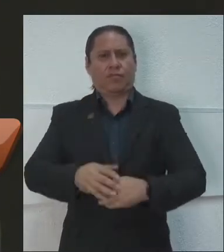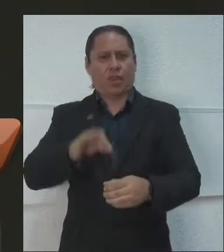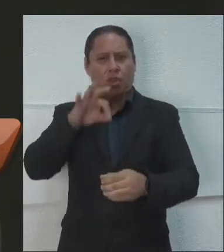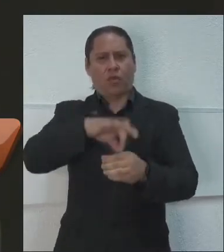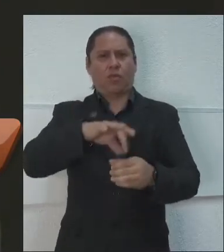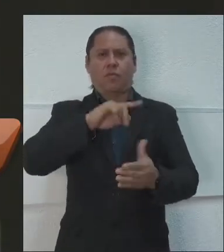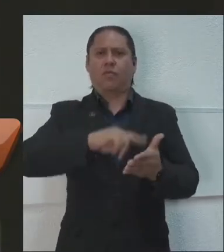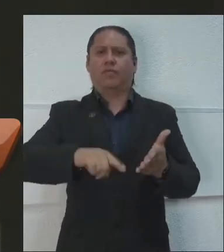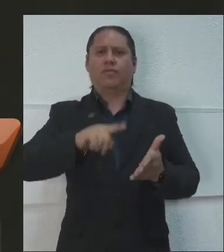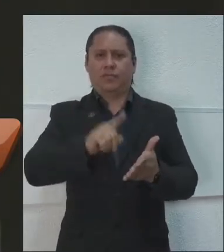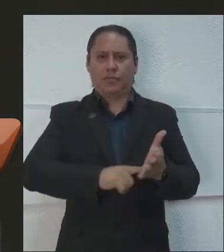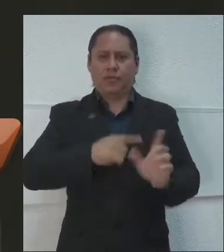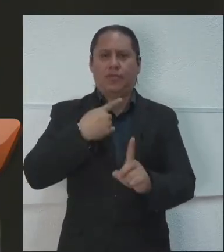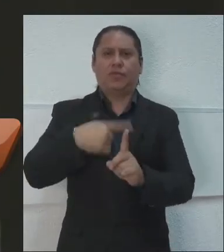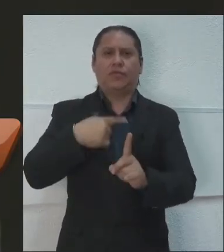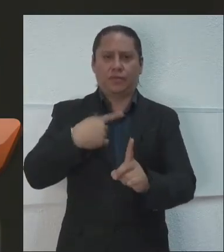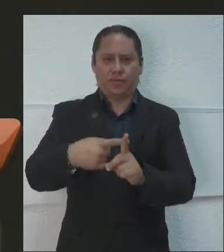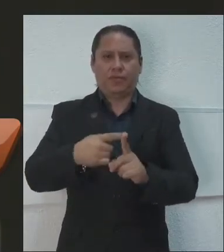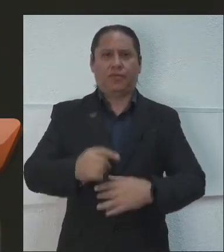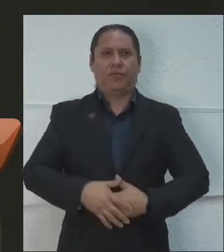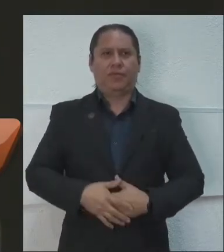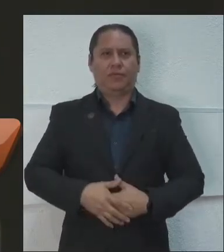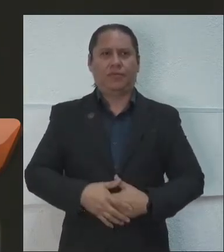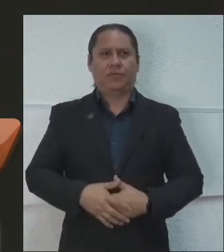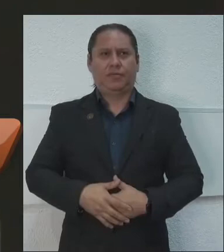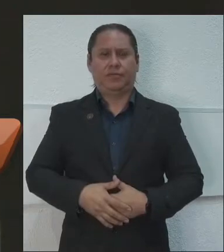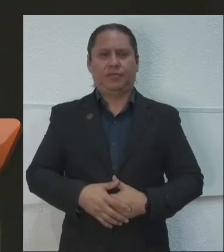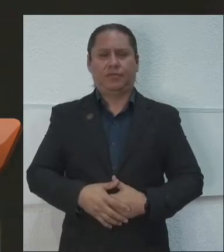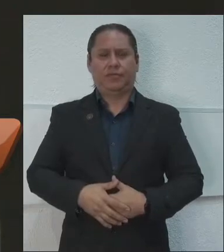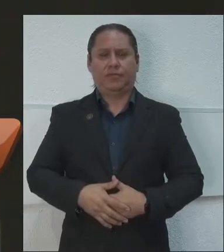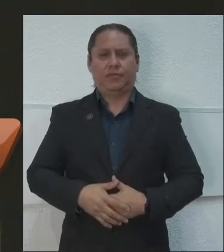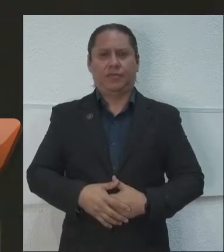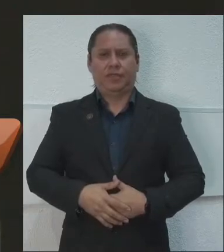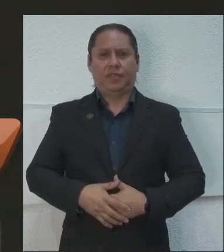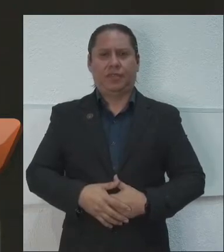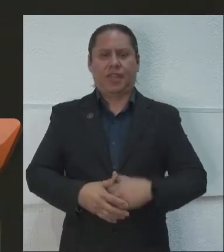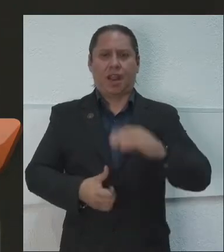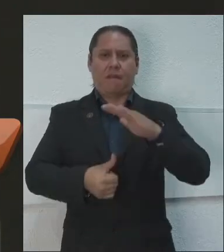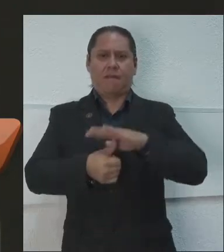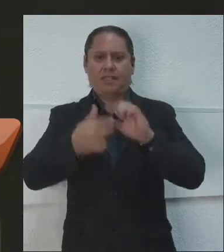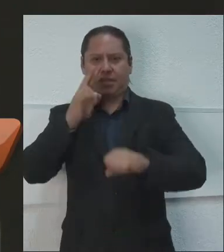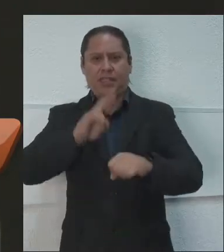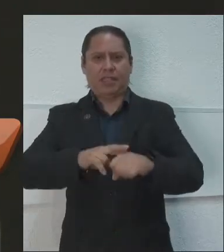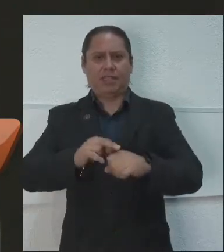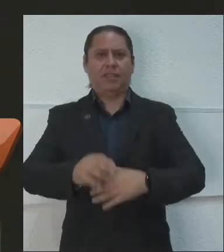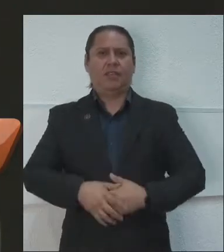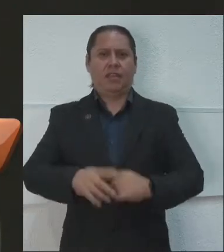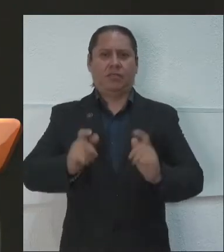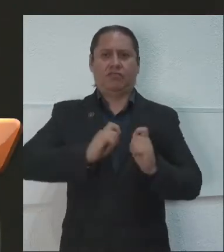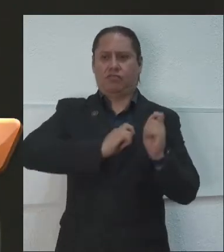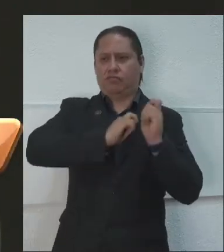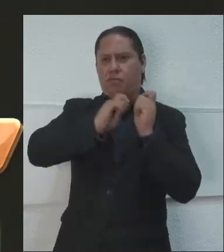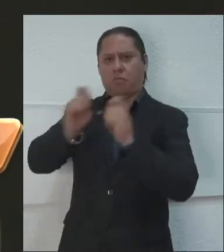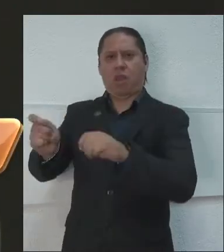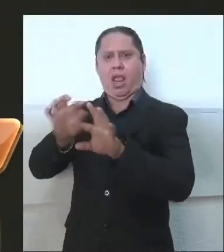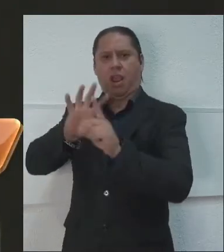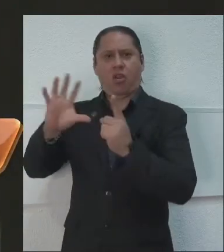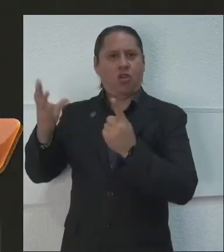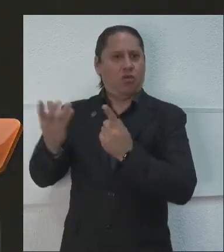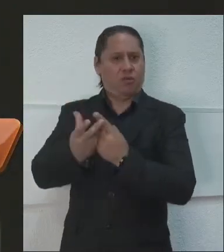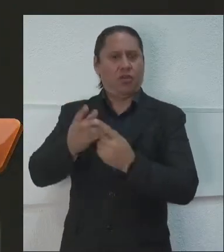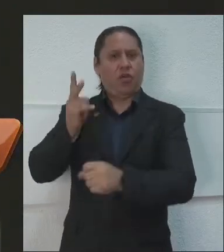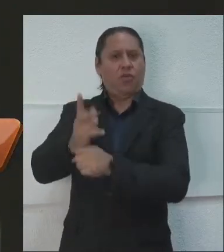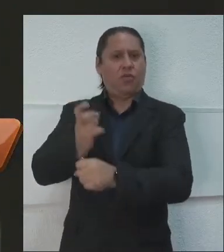voto solidario en el momento en el que la mesa directiva turne a la comisión correspondiente